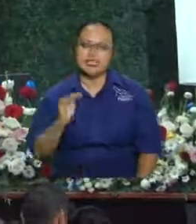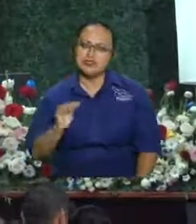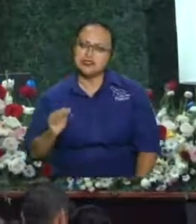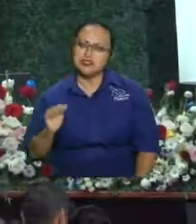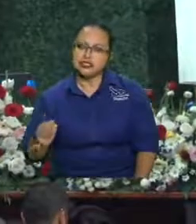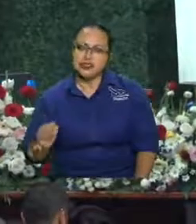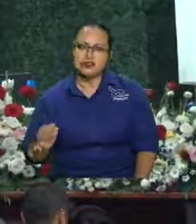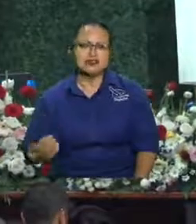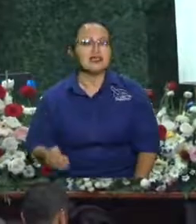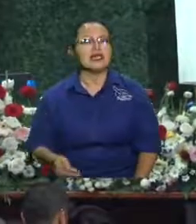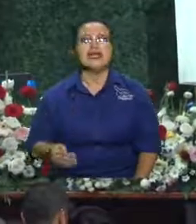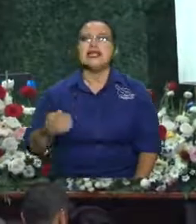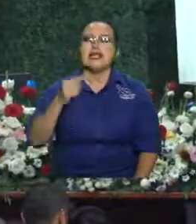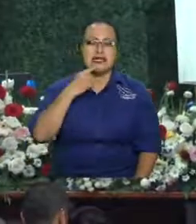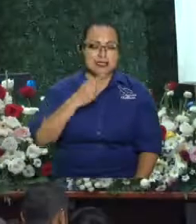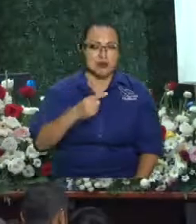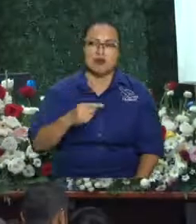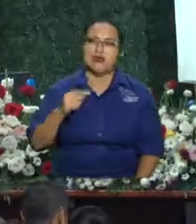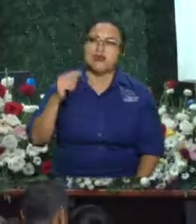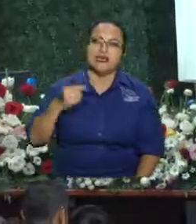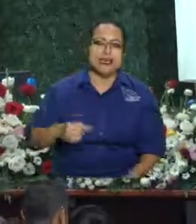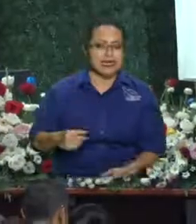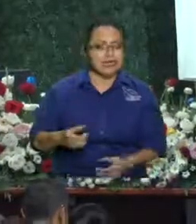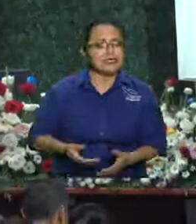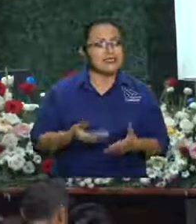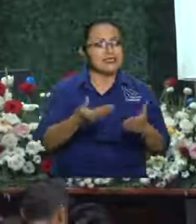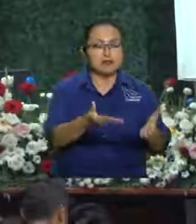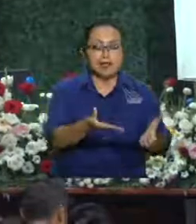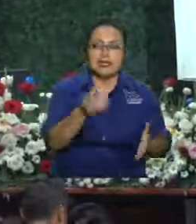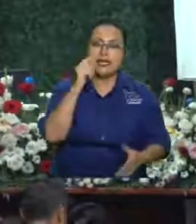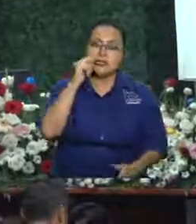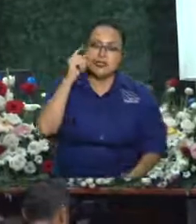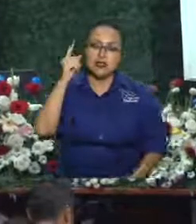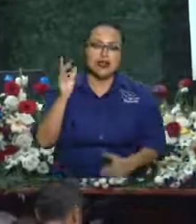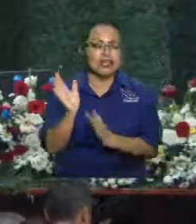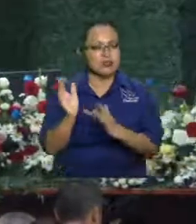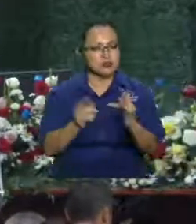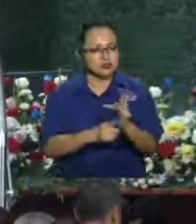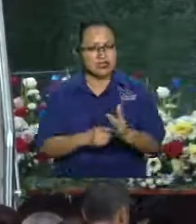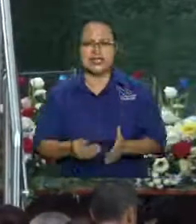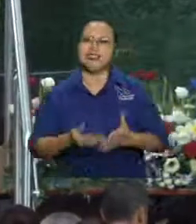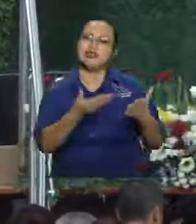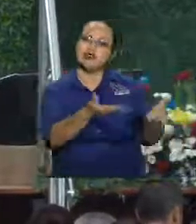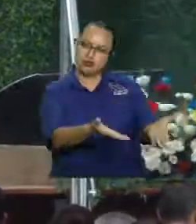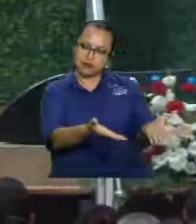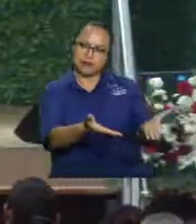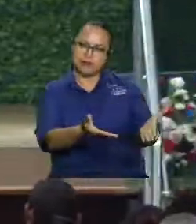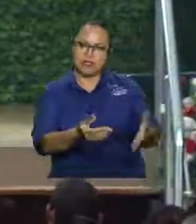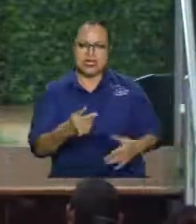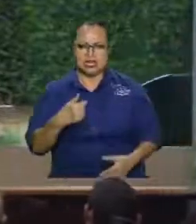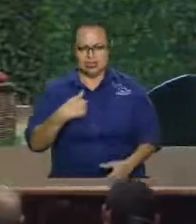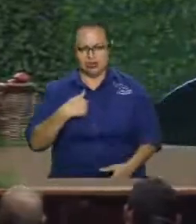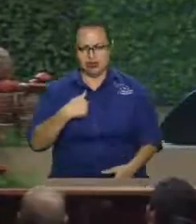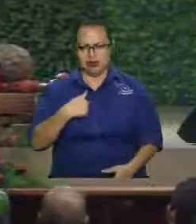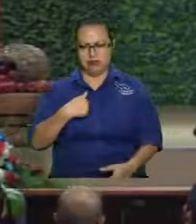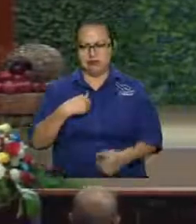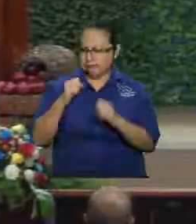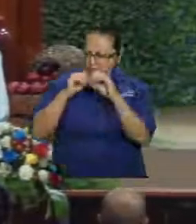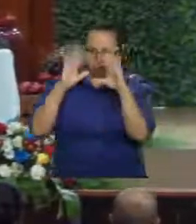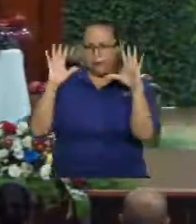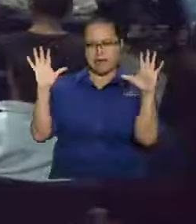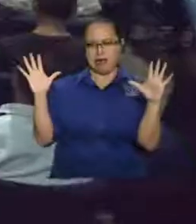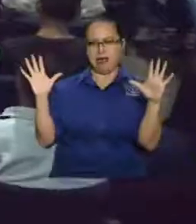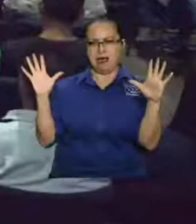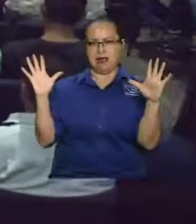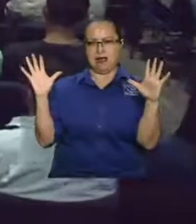hijos, esto se los manda el Señor Jesús. Y se los dio. Y entonces yo me quedé